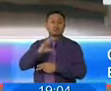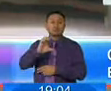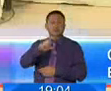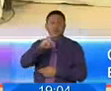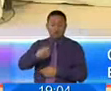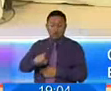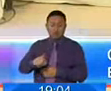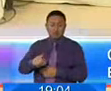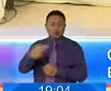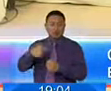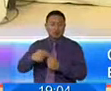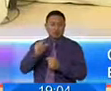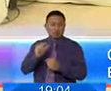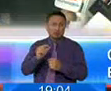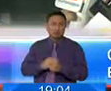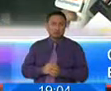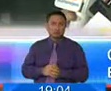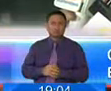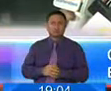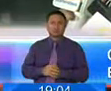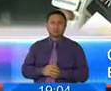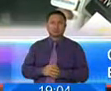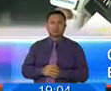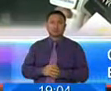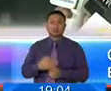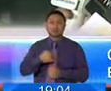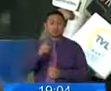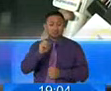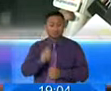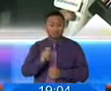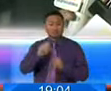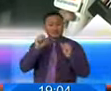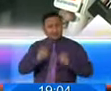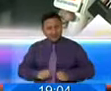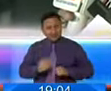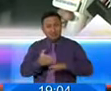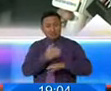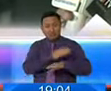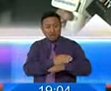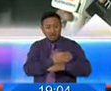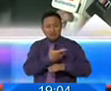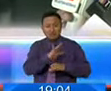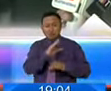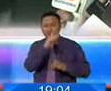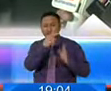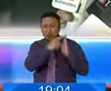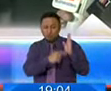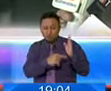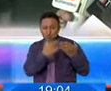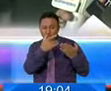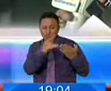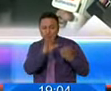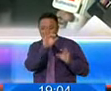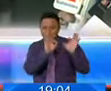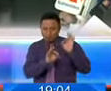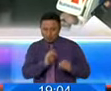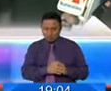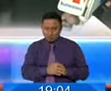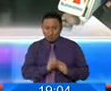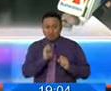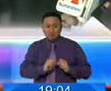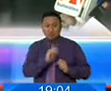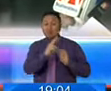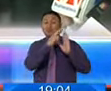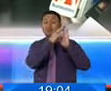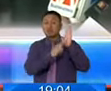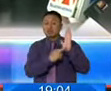y darle al proceso legitimidad. Es que para esto tiene que haber filtros, sí, pero eso es los requisitos que tienen que cumplir y que